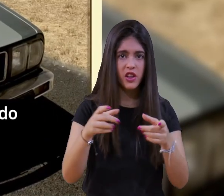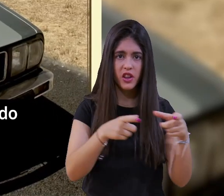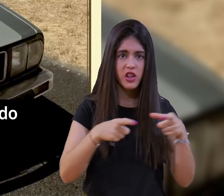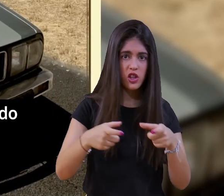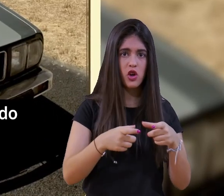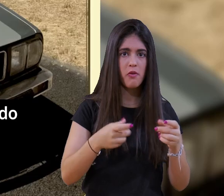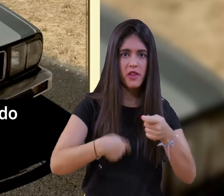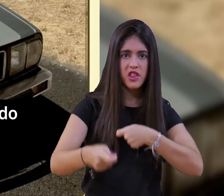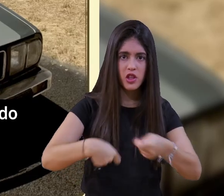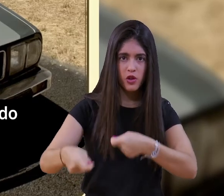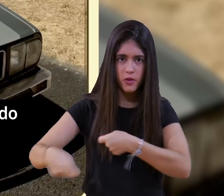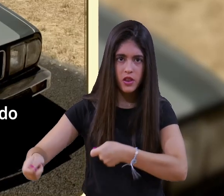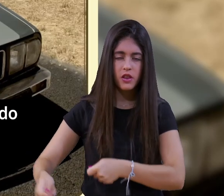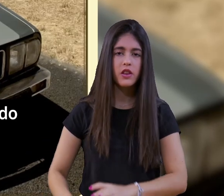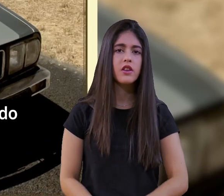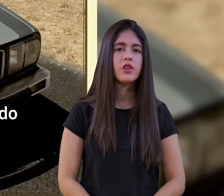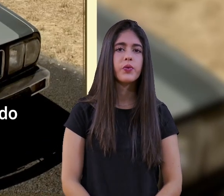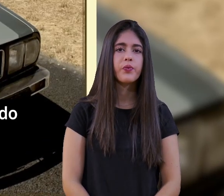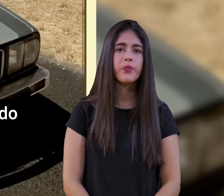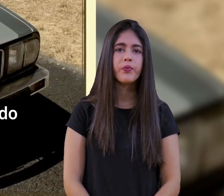su medio siglo de carrera artística.